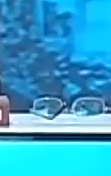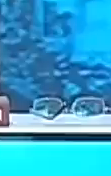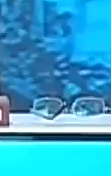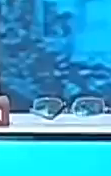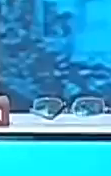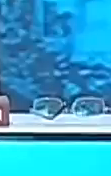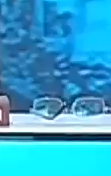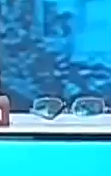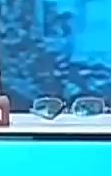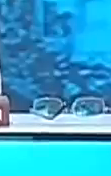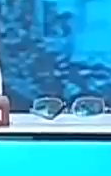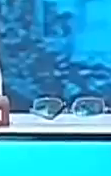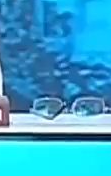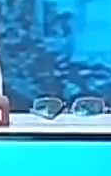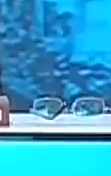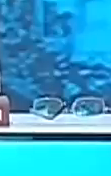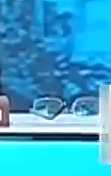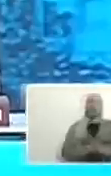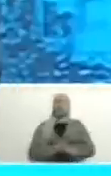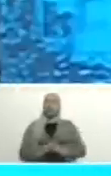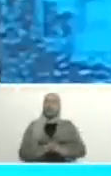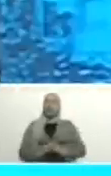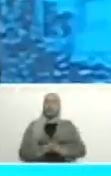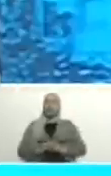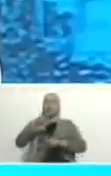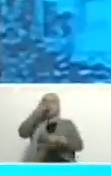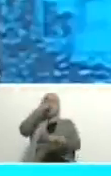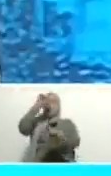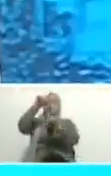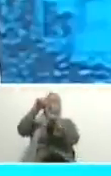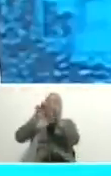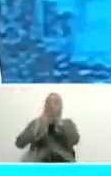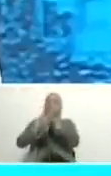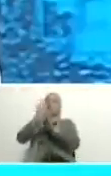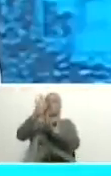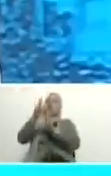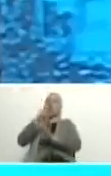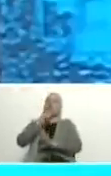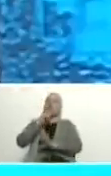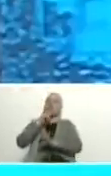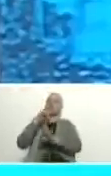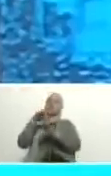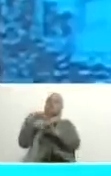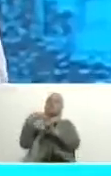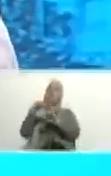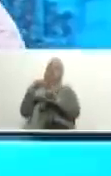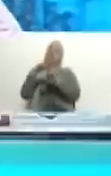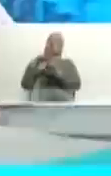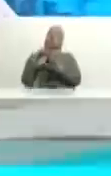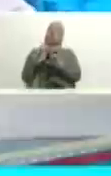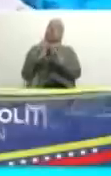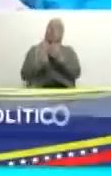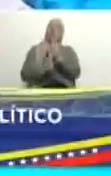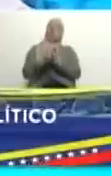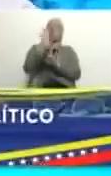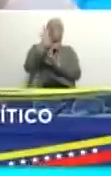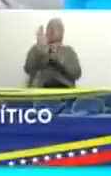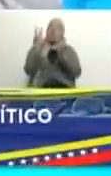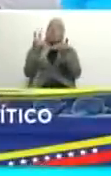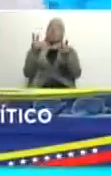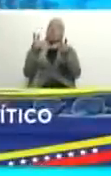construyendo caminos para nuestro pueblo, superando dificultades, enfrentando dificultades y construyendo y